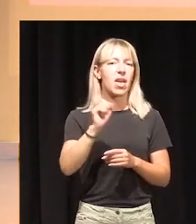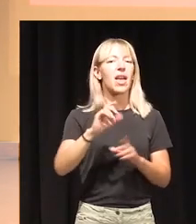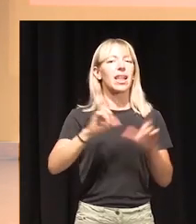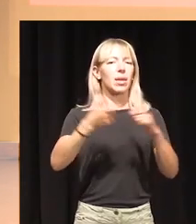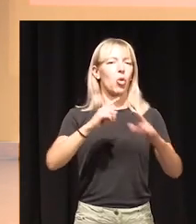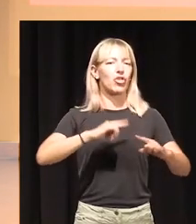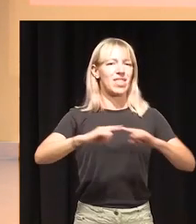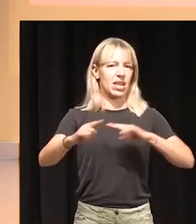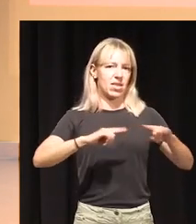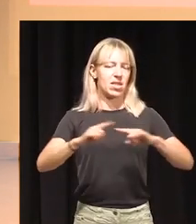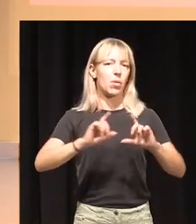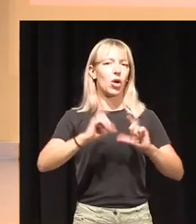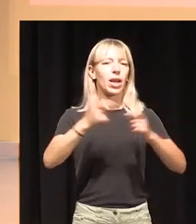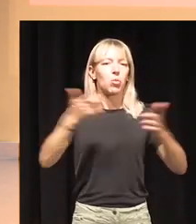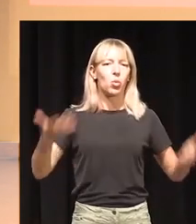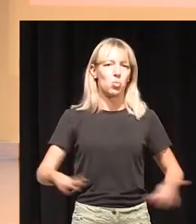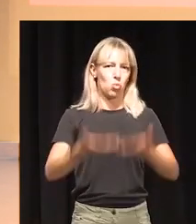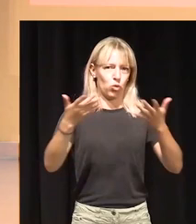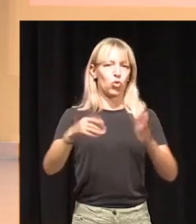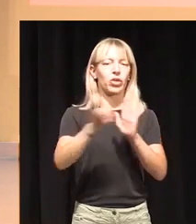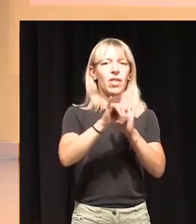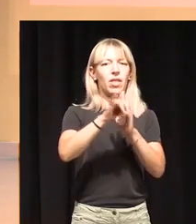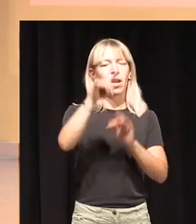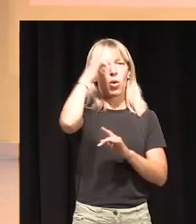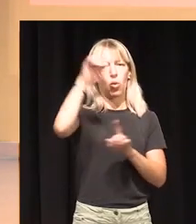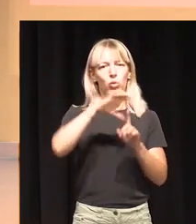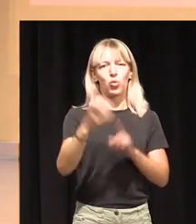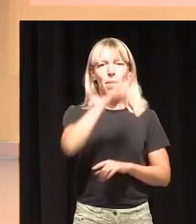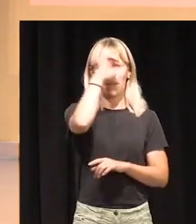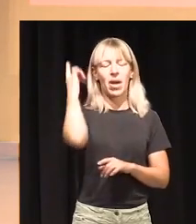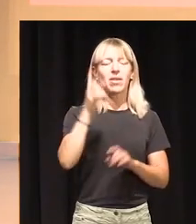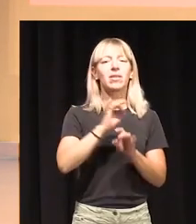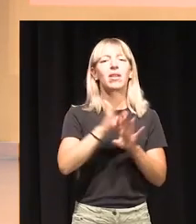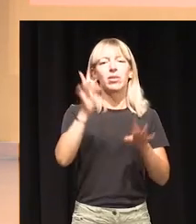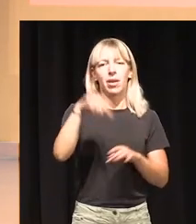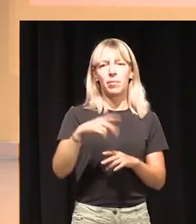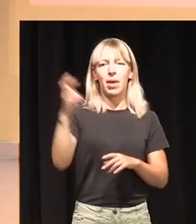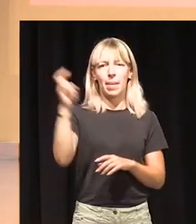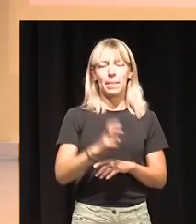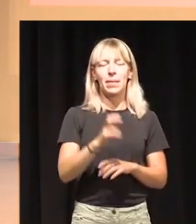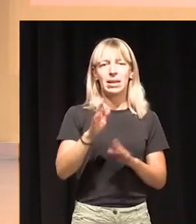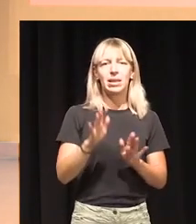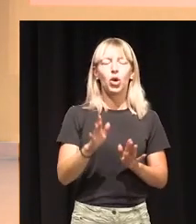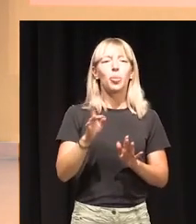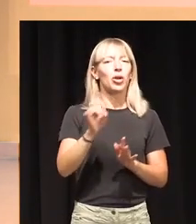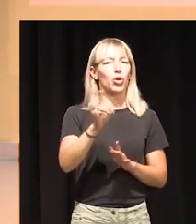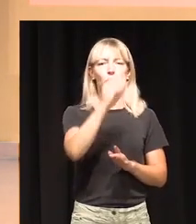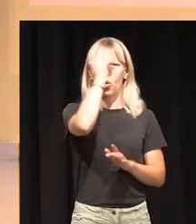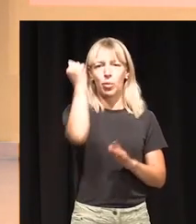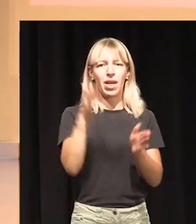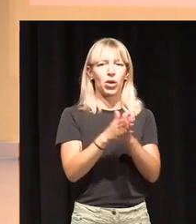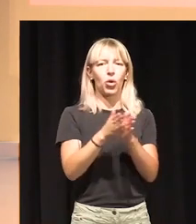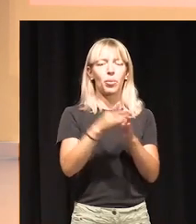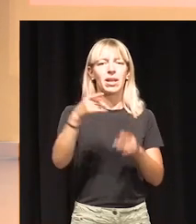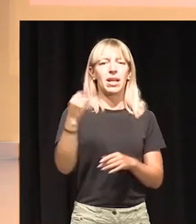Acerca Cultura y equipo impulsor de Acerca Cultura Madrid. Están, por supuesto, hoy aquí, pero tampoco me quiero olvidar de mis compañeras Jimena